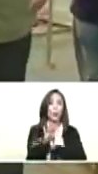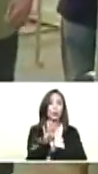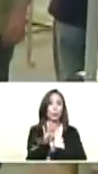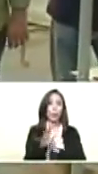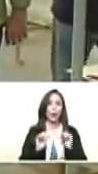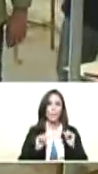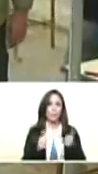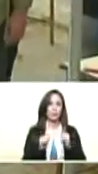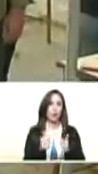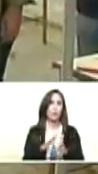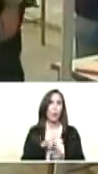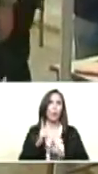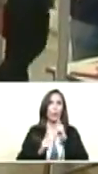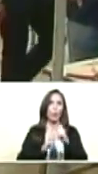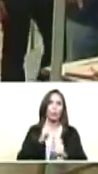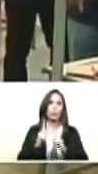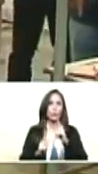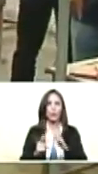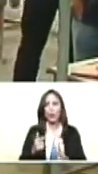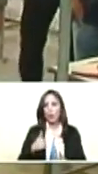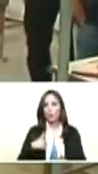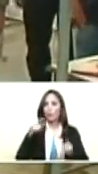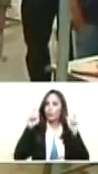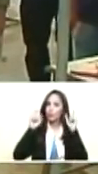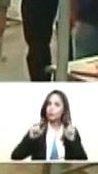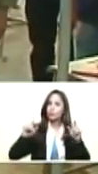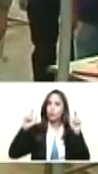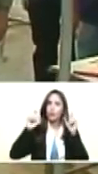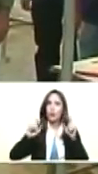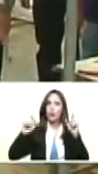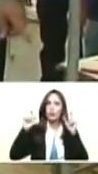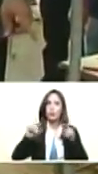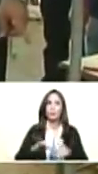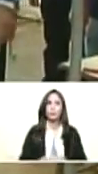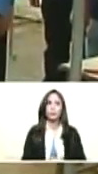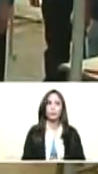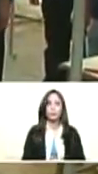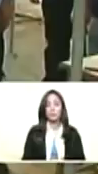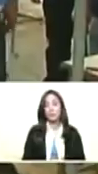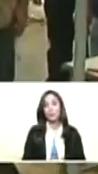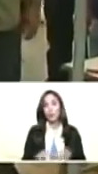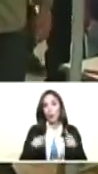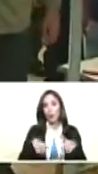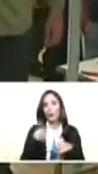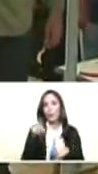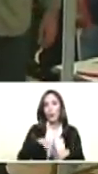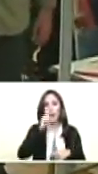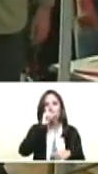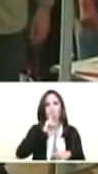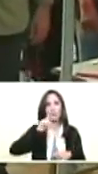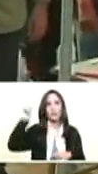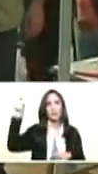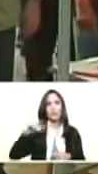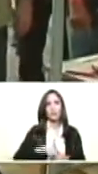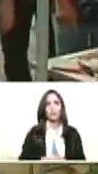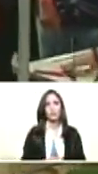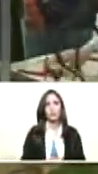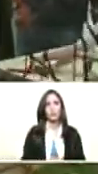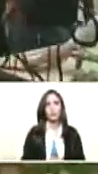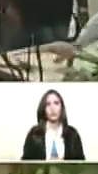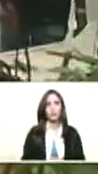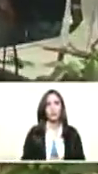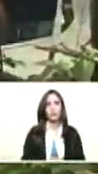yo fui facilitadora de la misión Vuelvan Caras y de la parte agrícola. Hoy está cumpliendo aniversario la misión Vuelvan Caras. ¿Vamos a caminar por aquí? Sí, bueno,